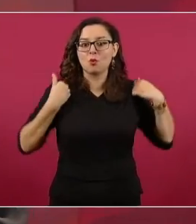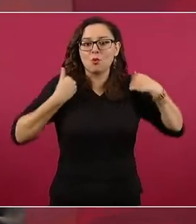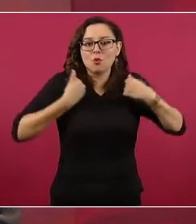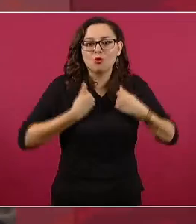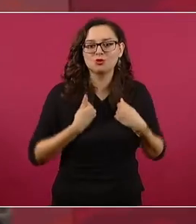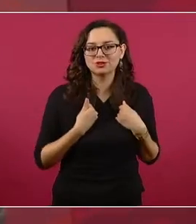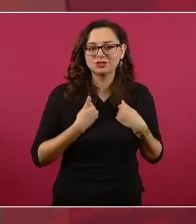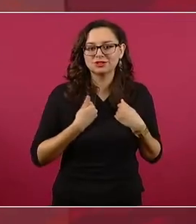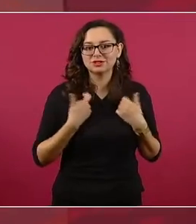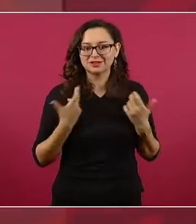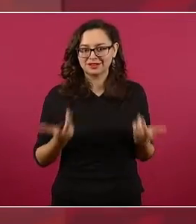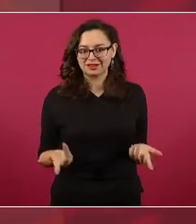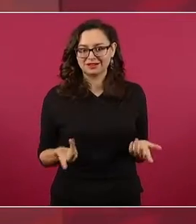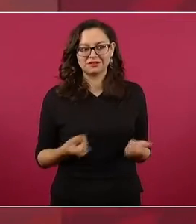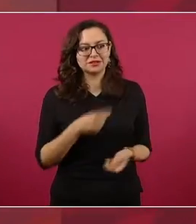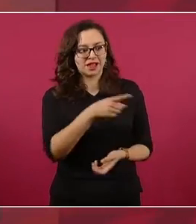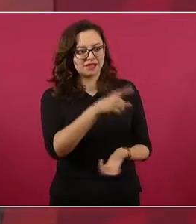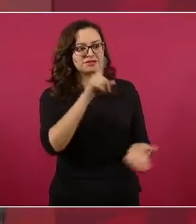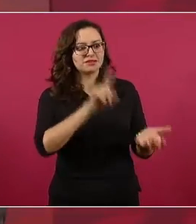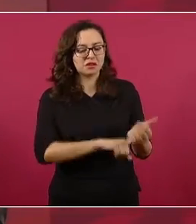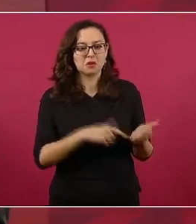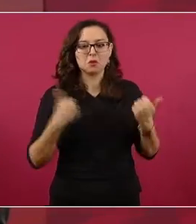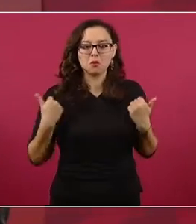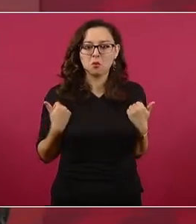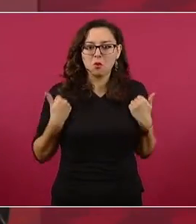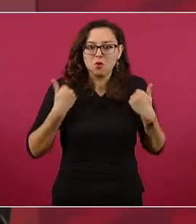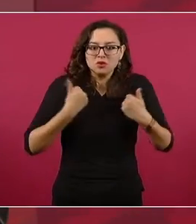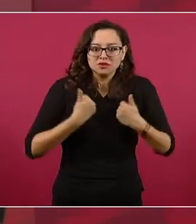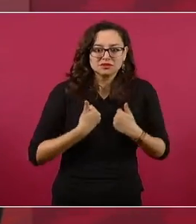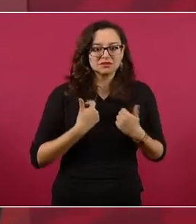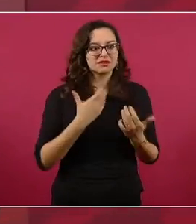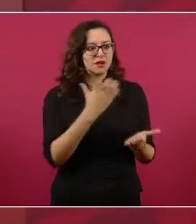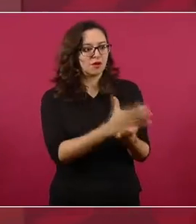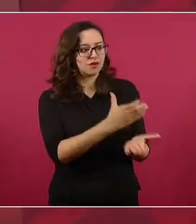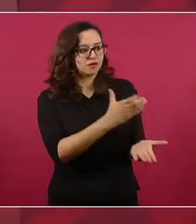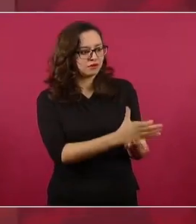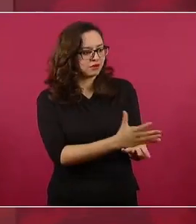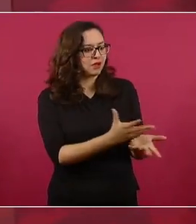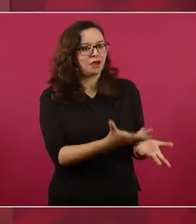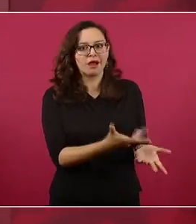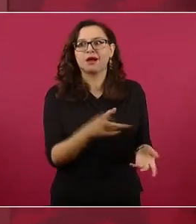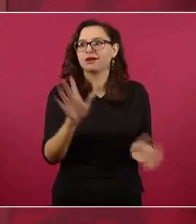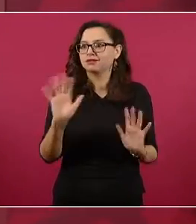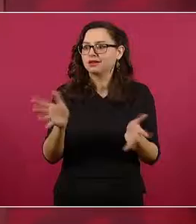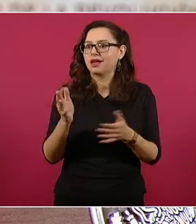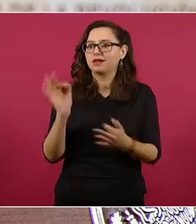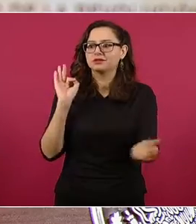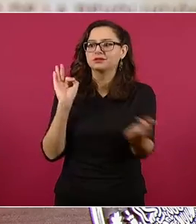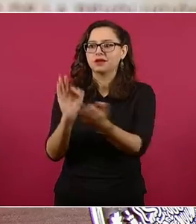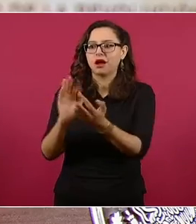y cuadernos. Entonces, todo eso para la gente.